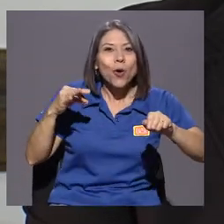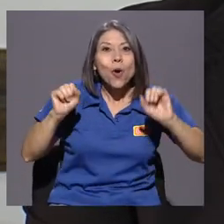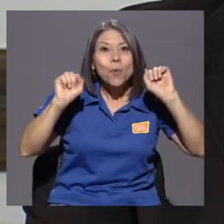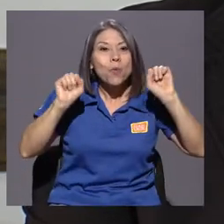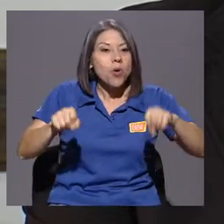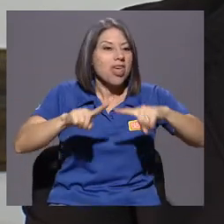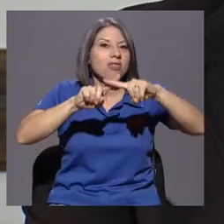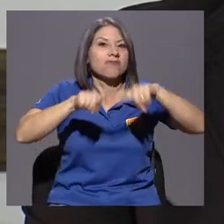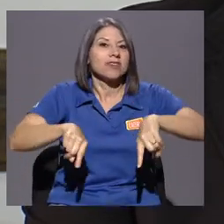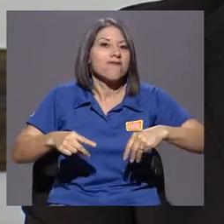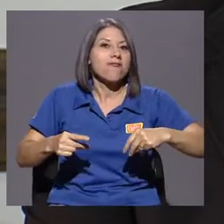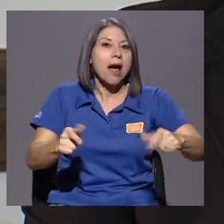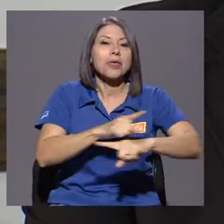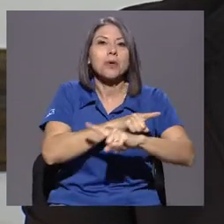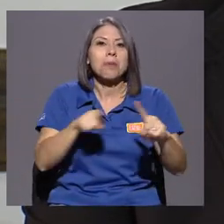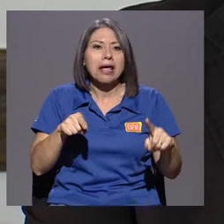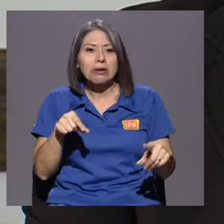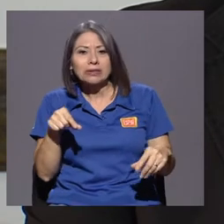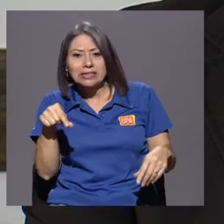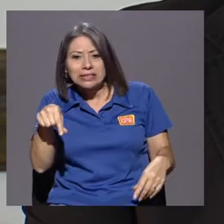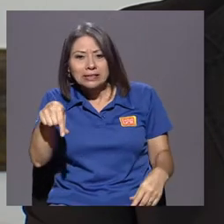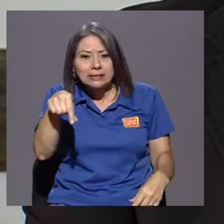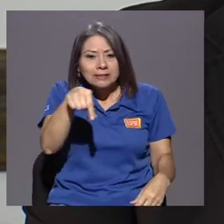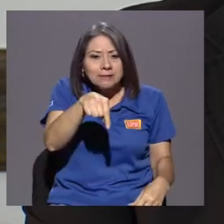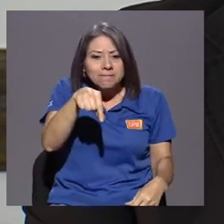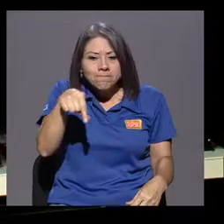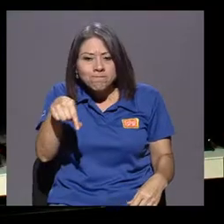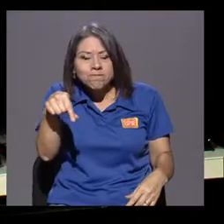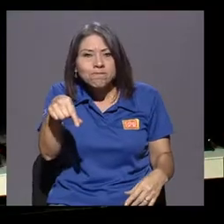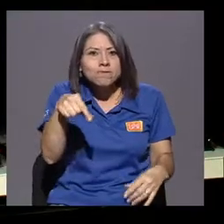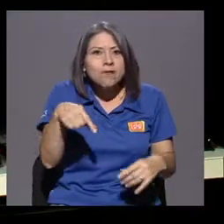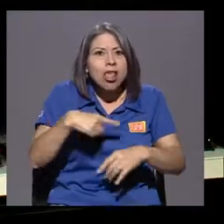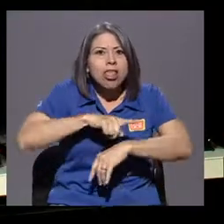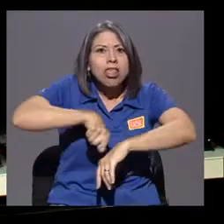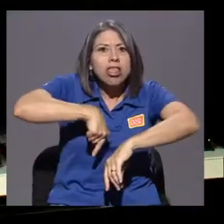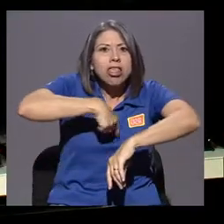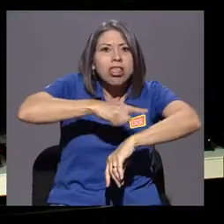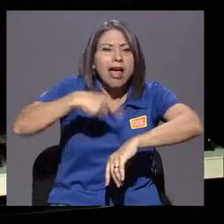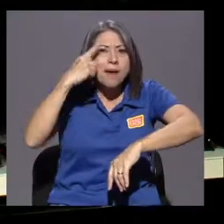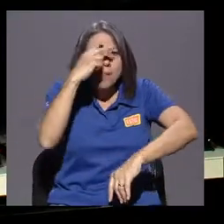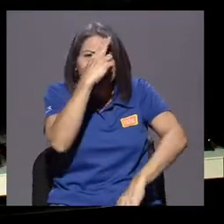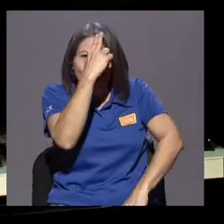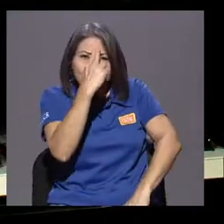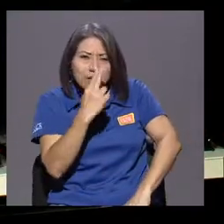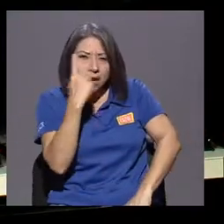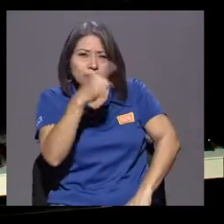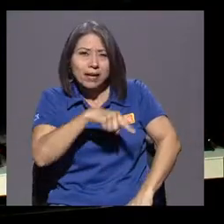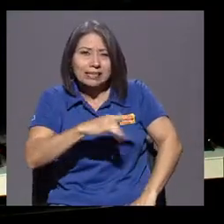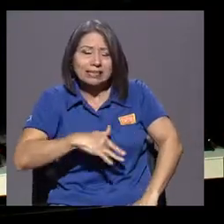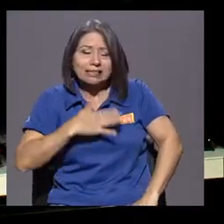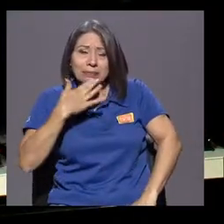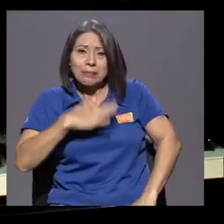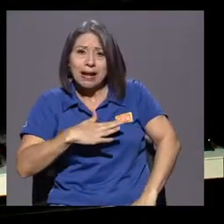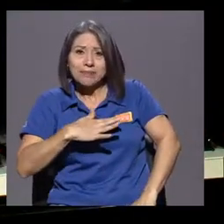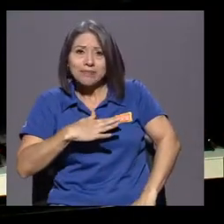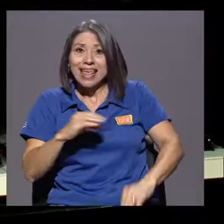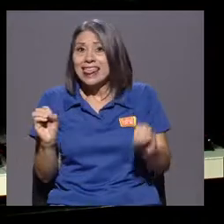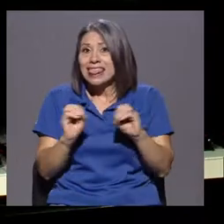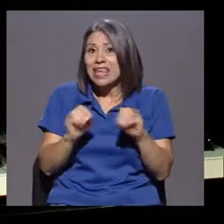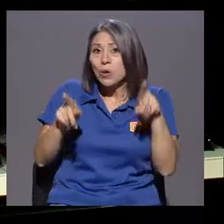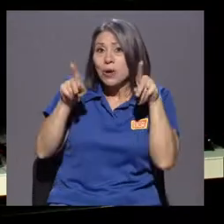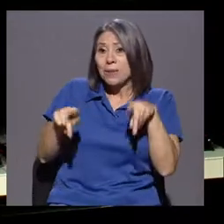sufrir para carlos en el tablero para desmoralizar los nadie que jamás perdiera con fisher